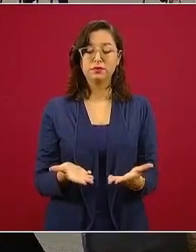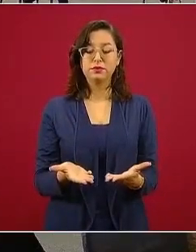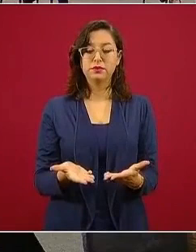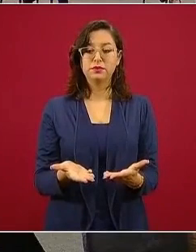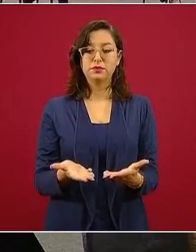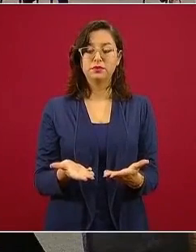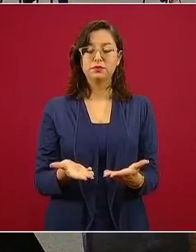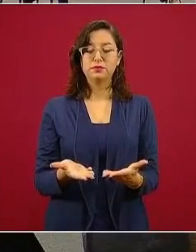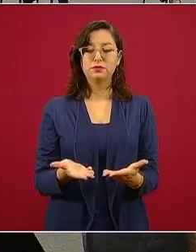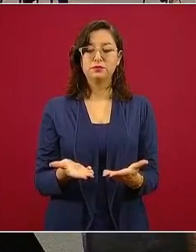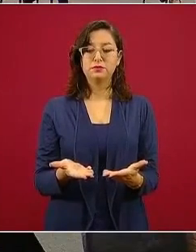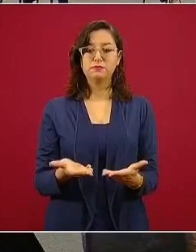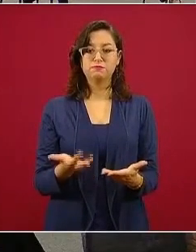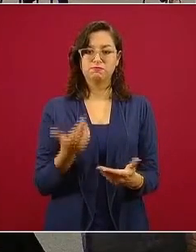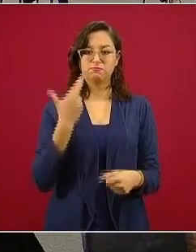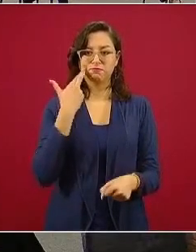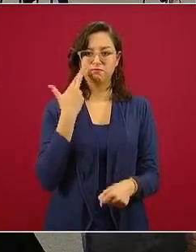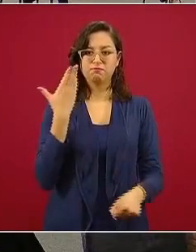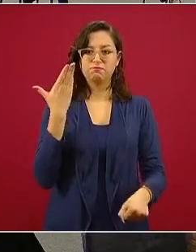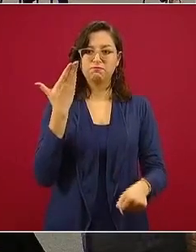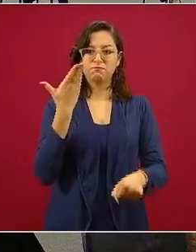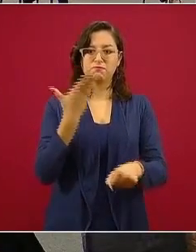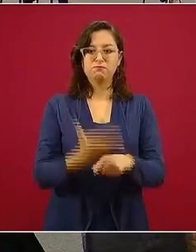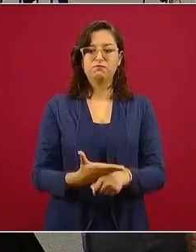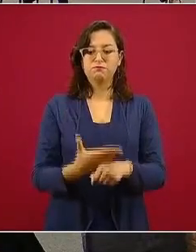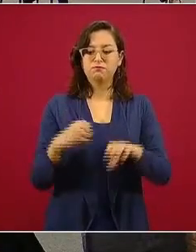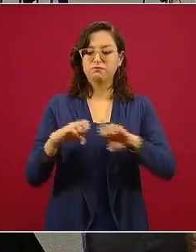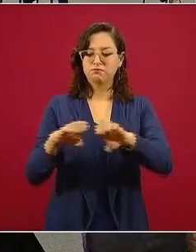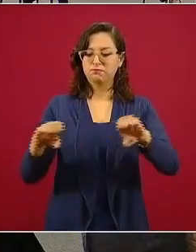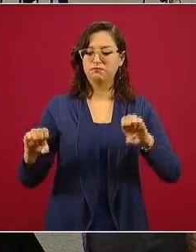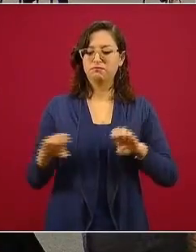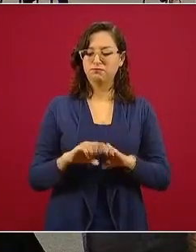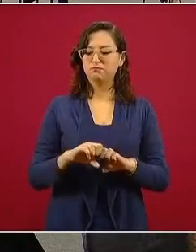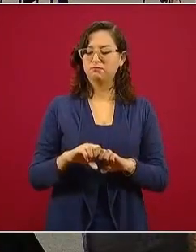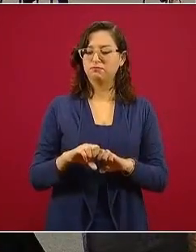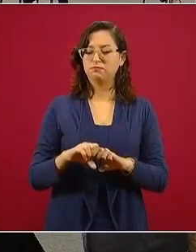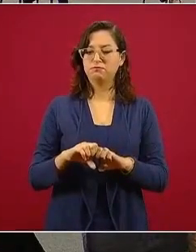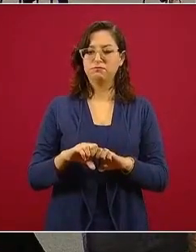los responsables del gabinete